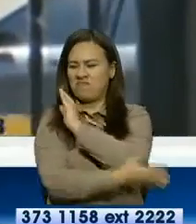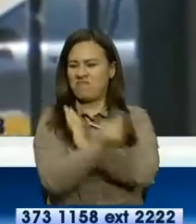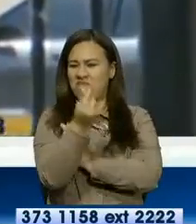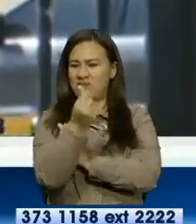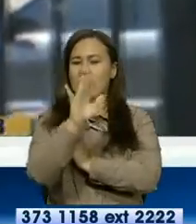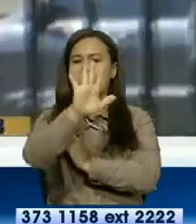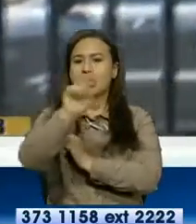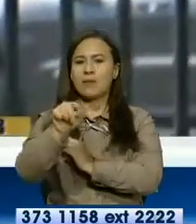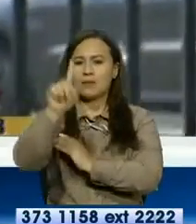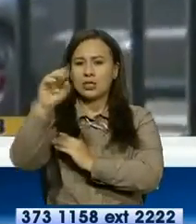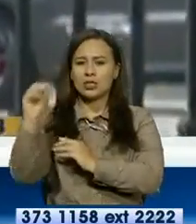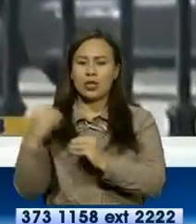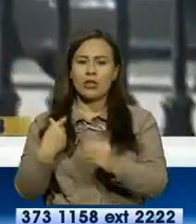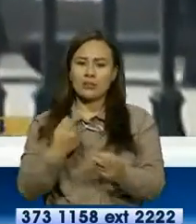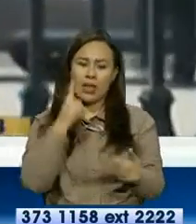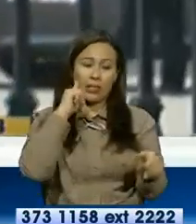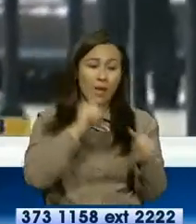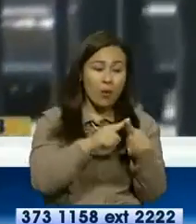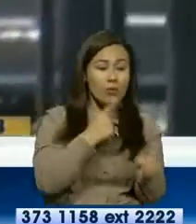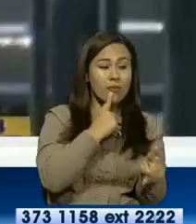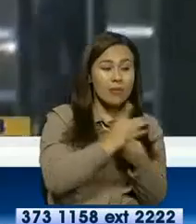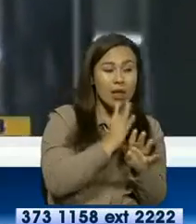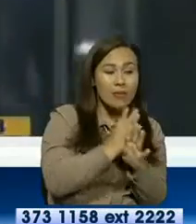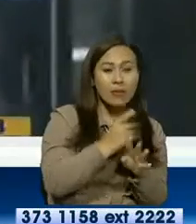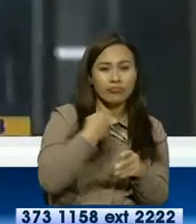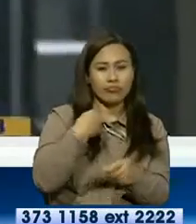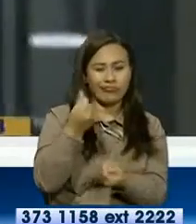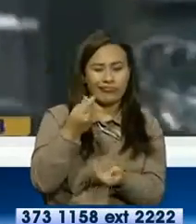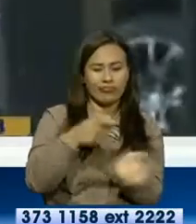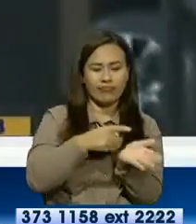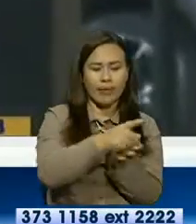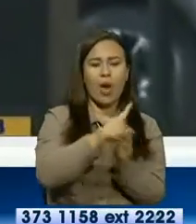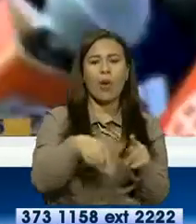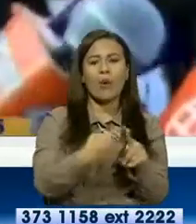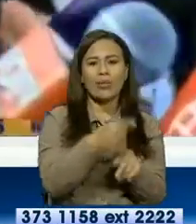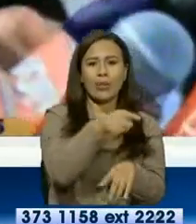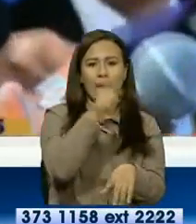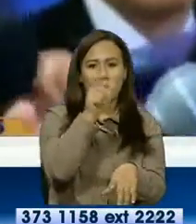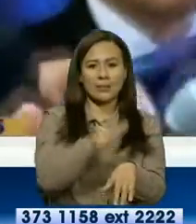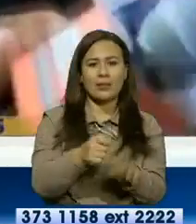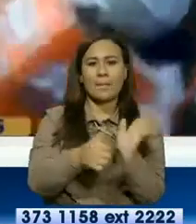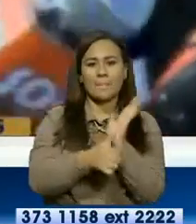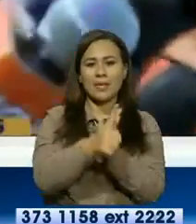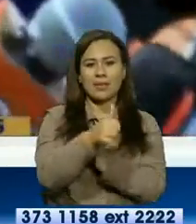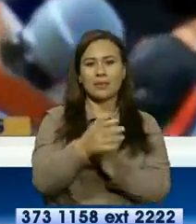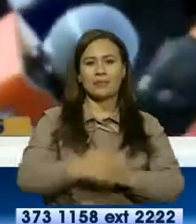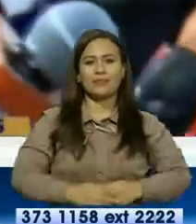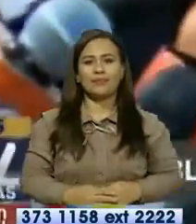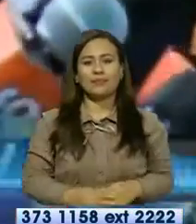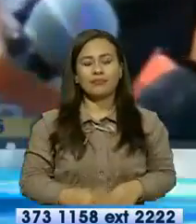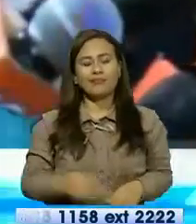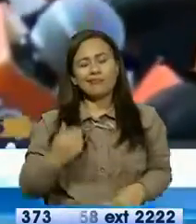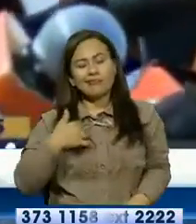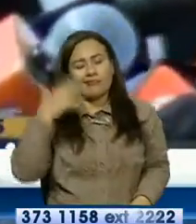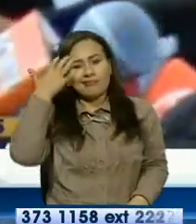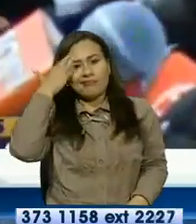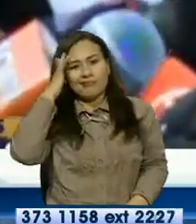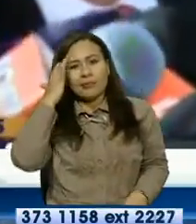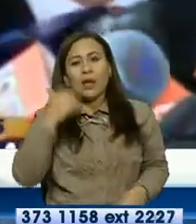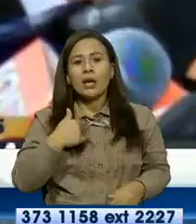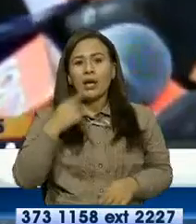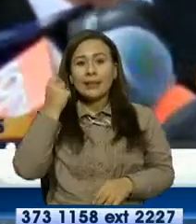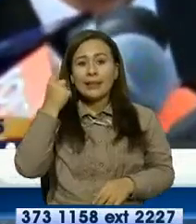motivo de asesorías a empresas ligadas a Kuczynski cuando era ministro. Es que la sensación que tenemos es que el señor